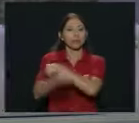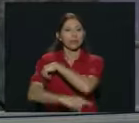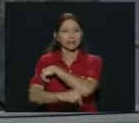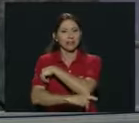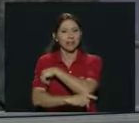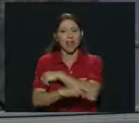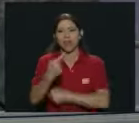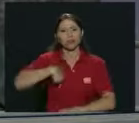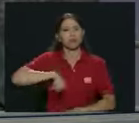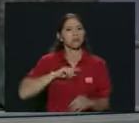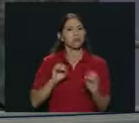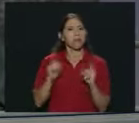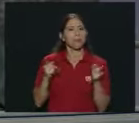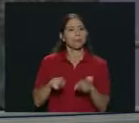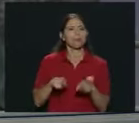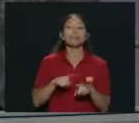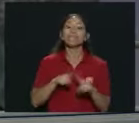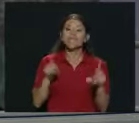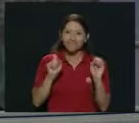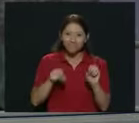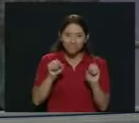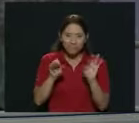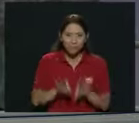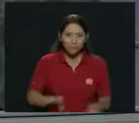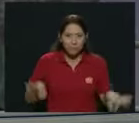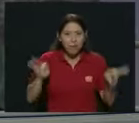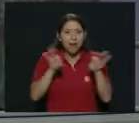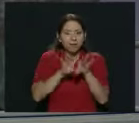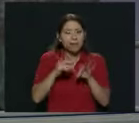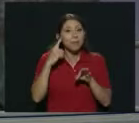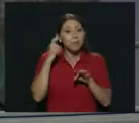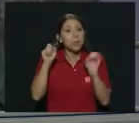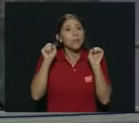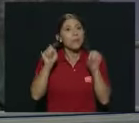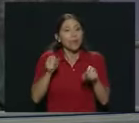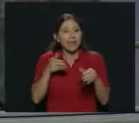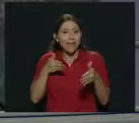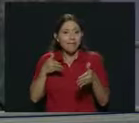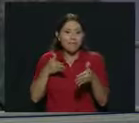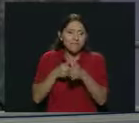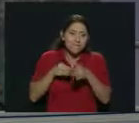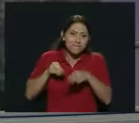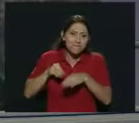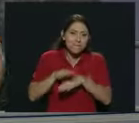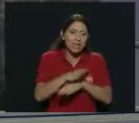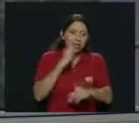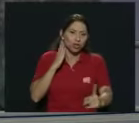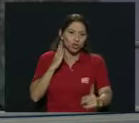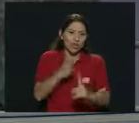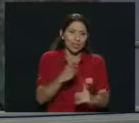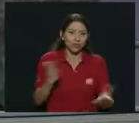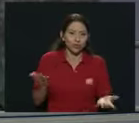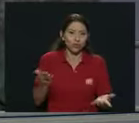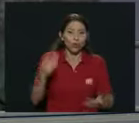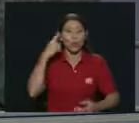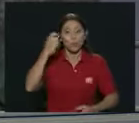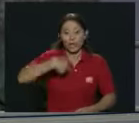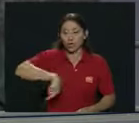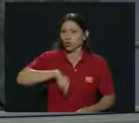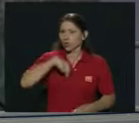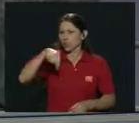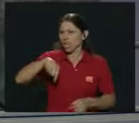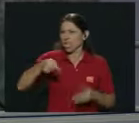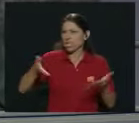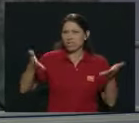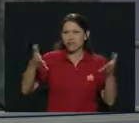embargo, es muy importante, no solo por los efectos directos que podría tener con respecto al que nosotros recibimos cerca